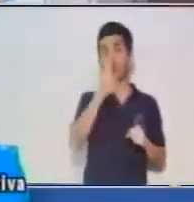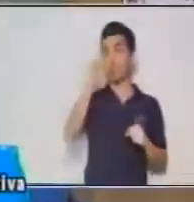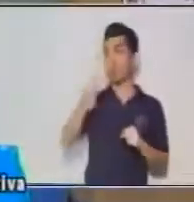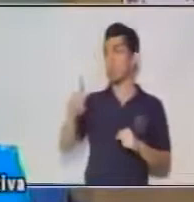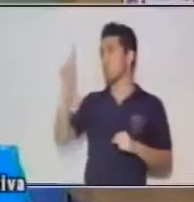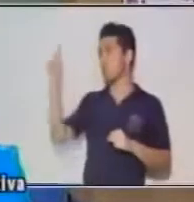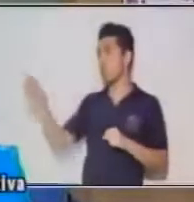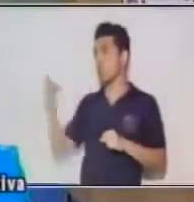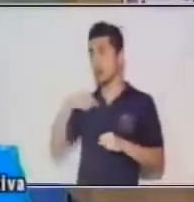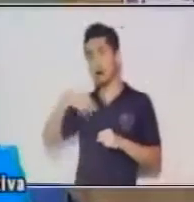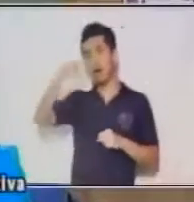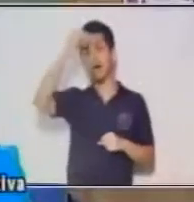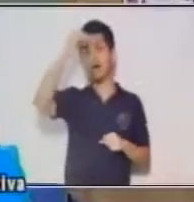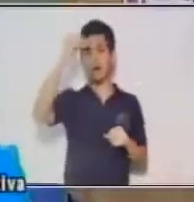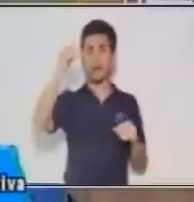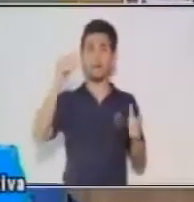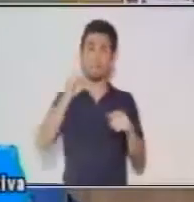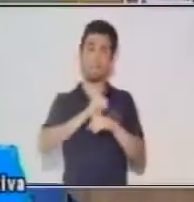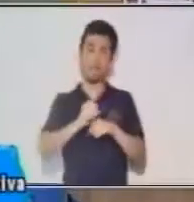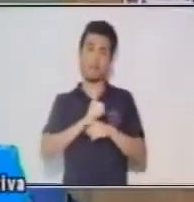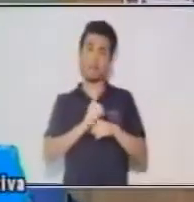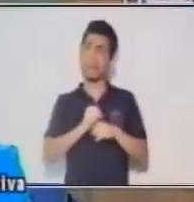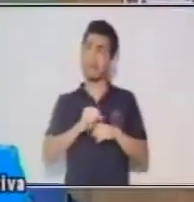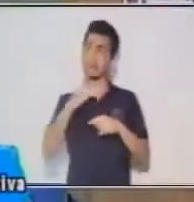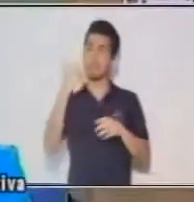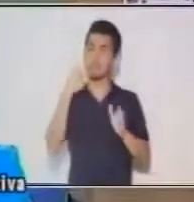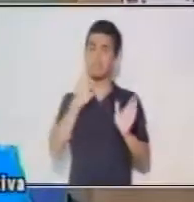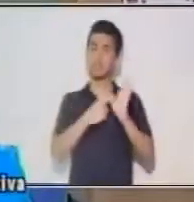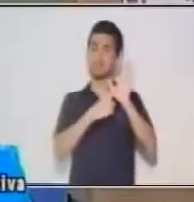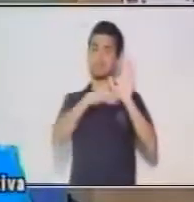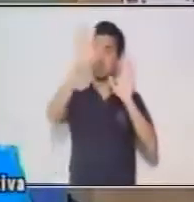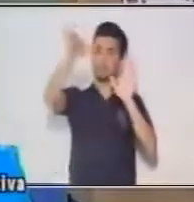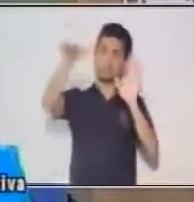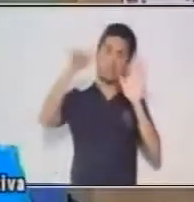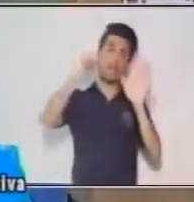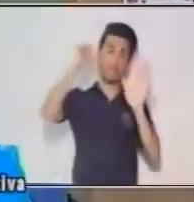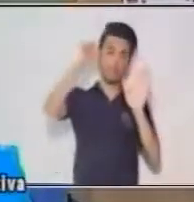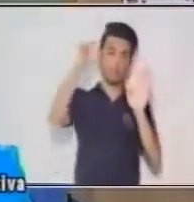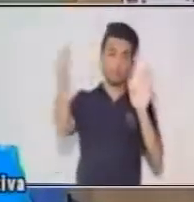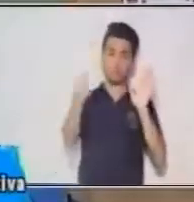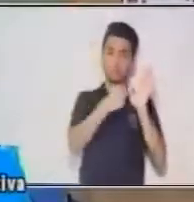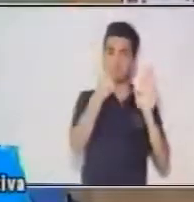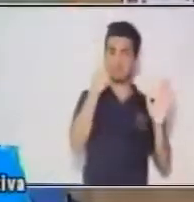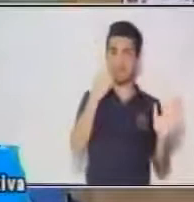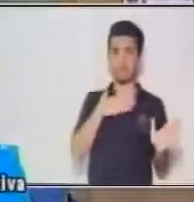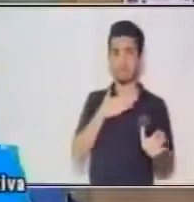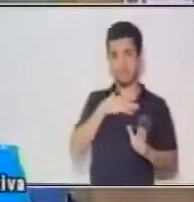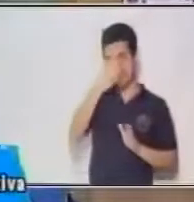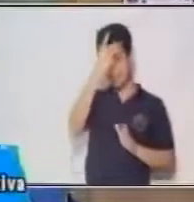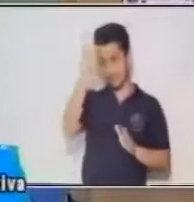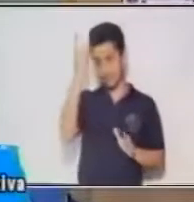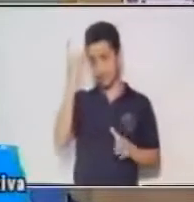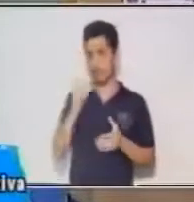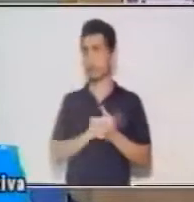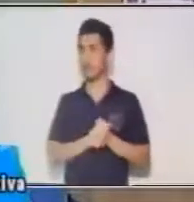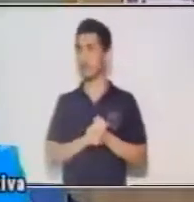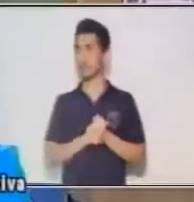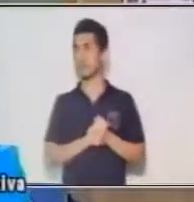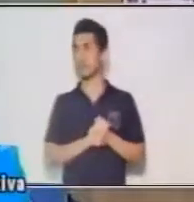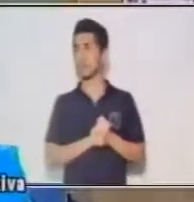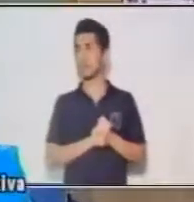que te quede el ejemplo y presentar a un adulto para que revise tu trabajo. Y también